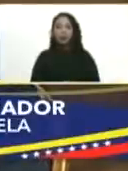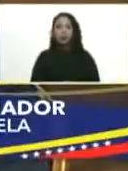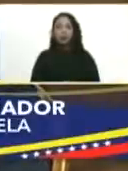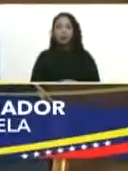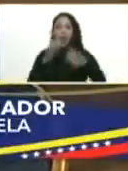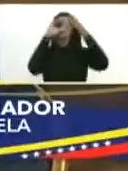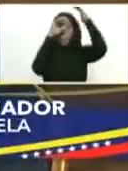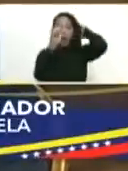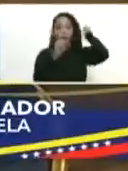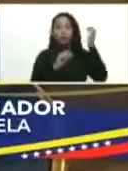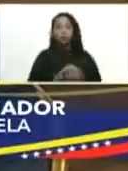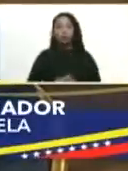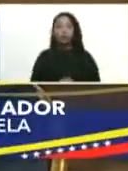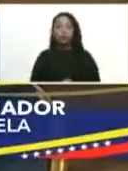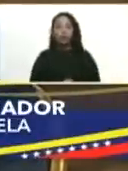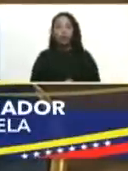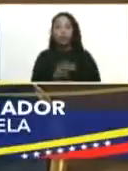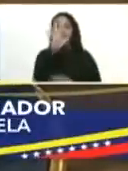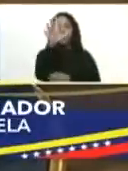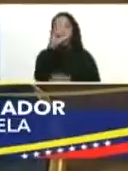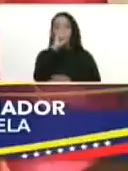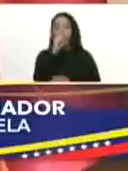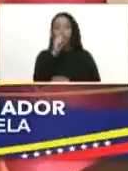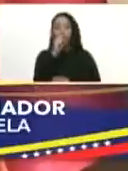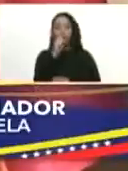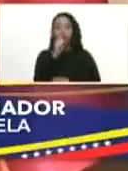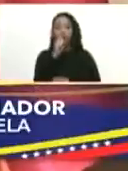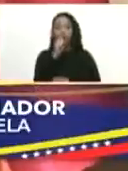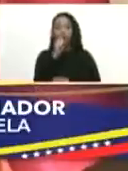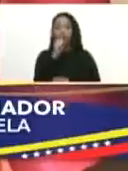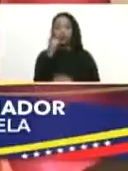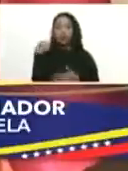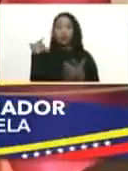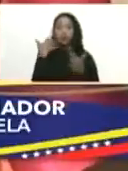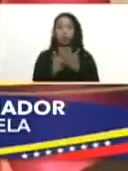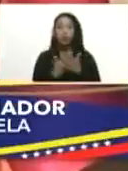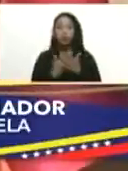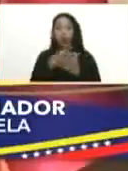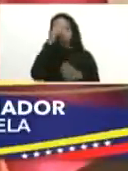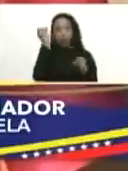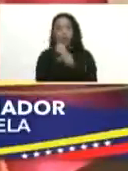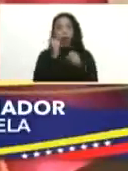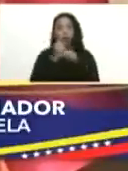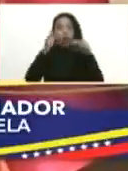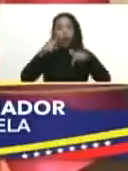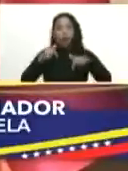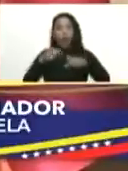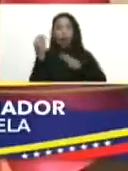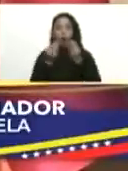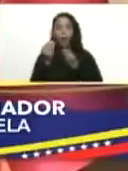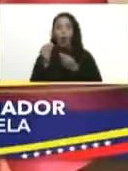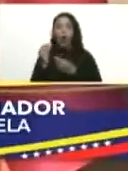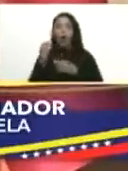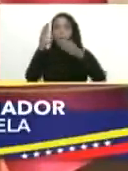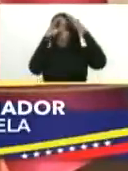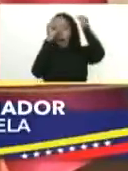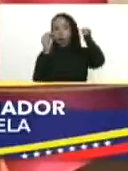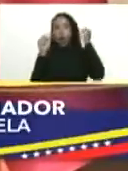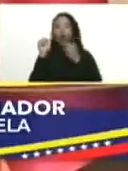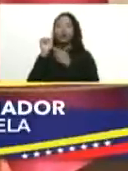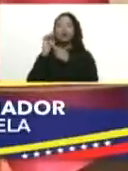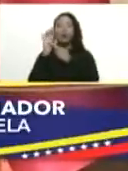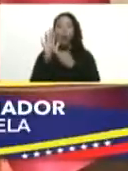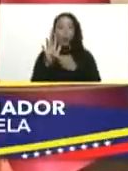embajador, a 5 años de sus servicios como embajador de la República Popular China en